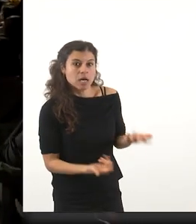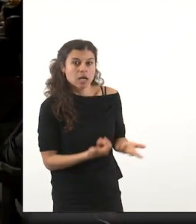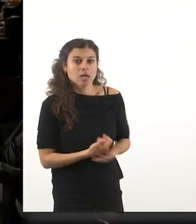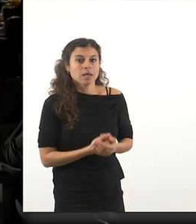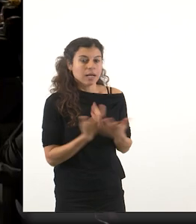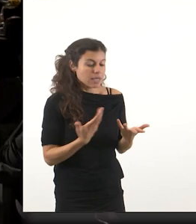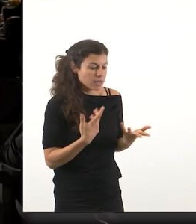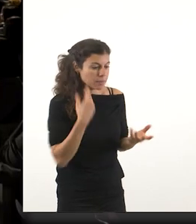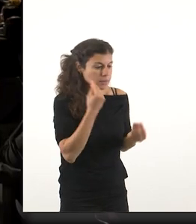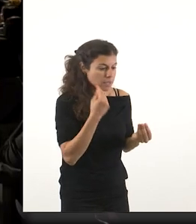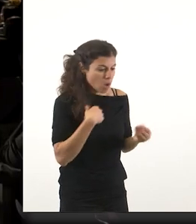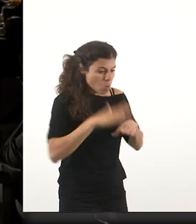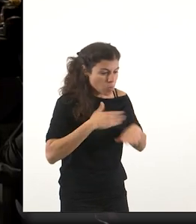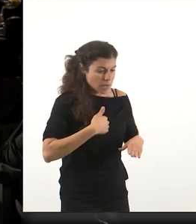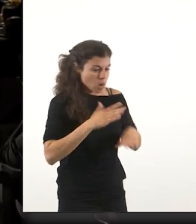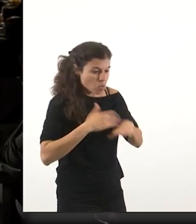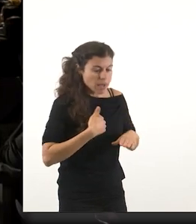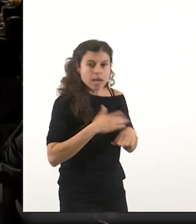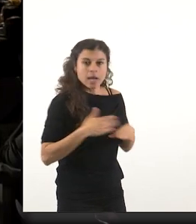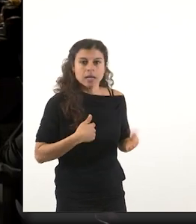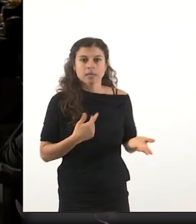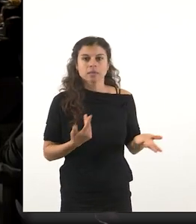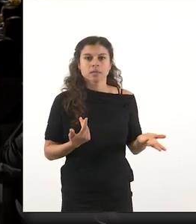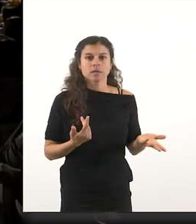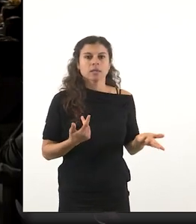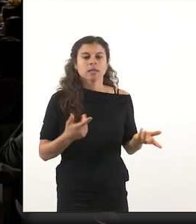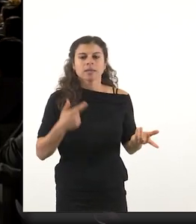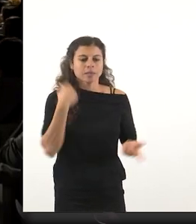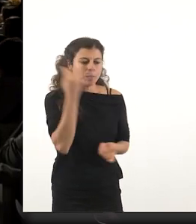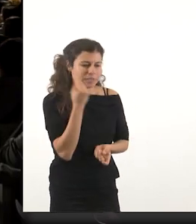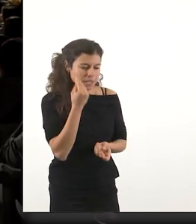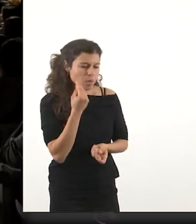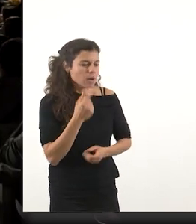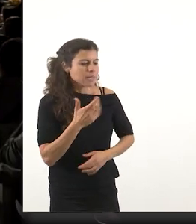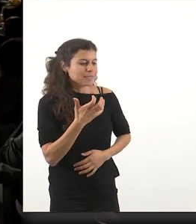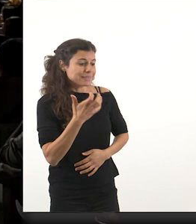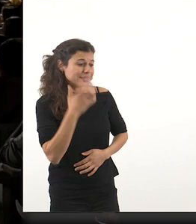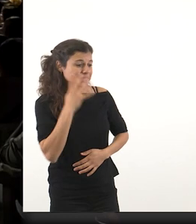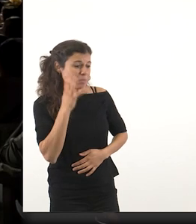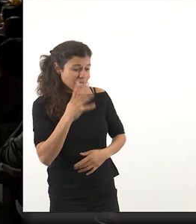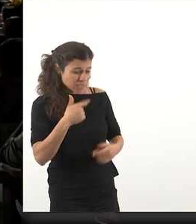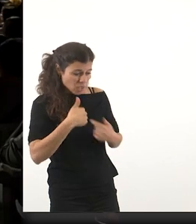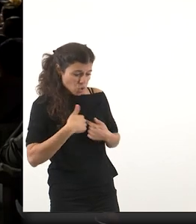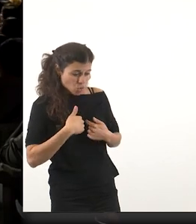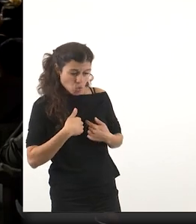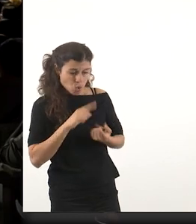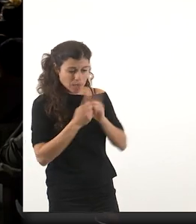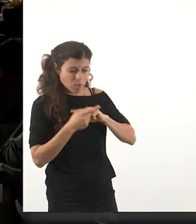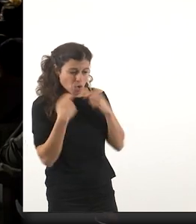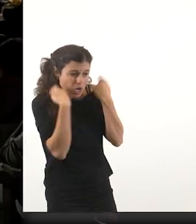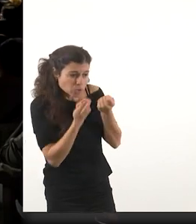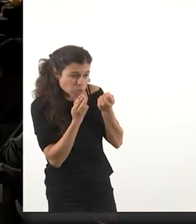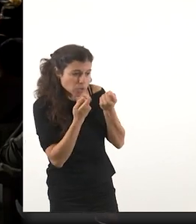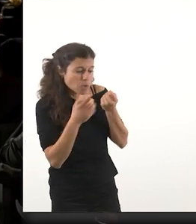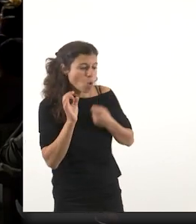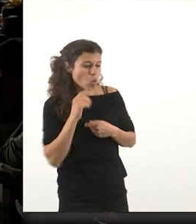algo malo, ¿no? Como que tengo siempre la culpa yo ahí persiguiéndome. O te conviertes tú en Antonio, en código de tu país, que yo al final no soy salvadoreña, ¿no? O te conviertes tú en